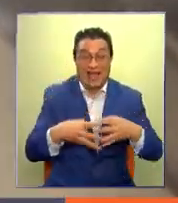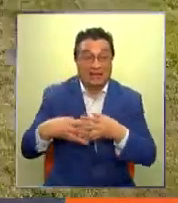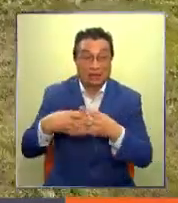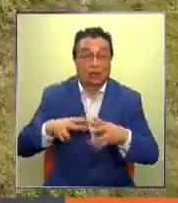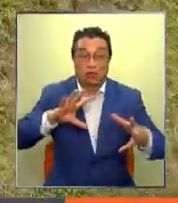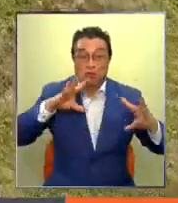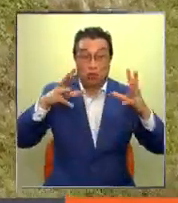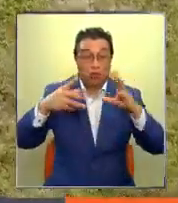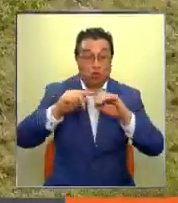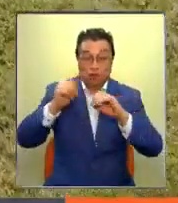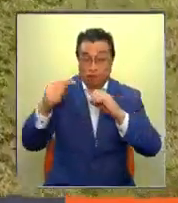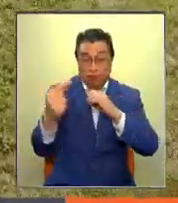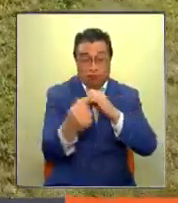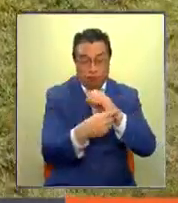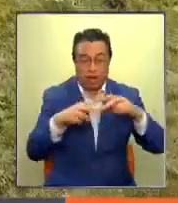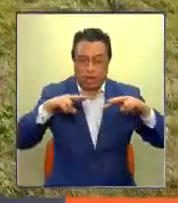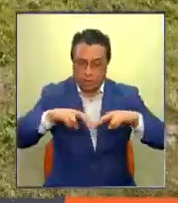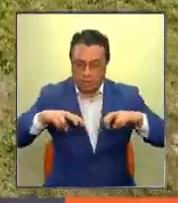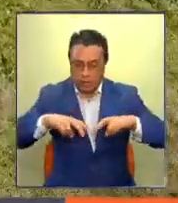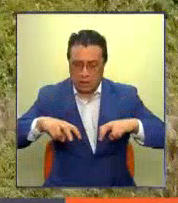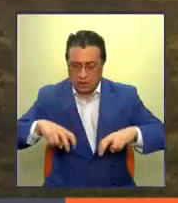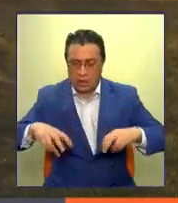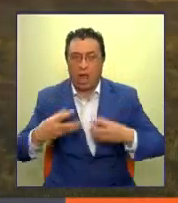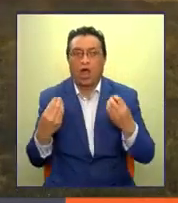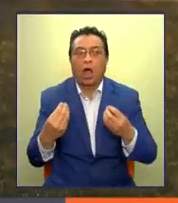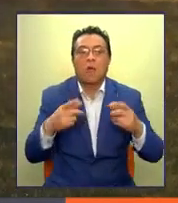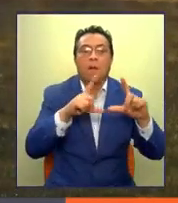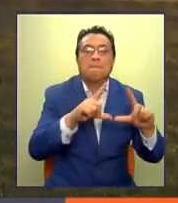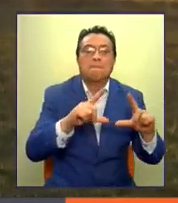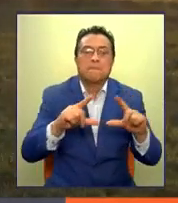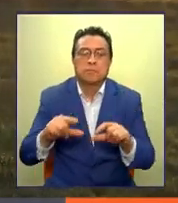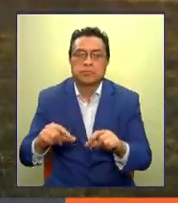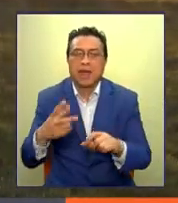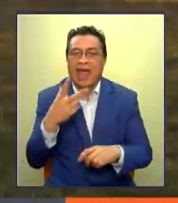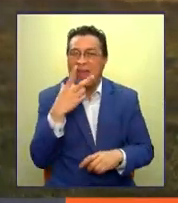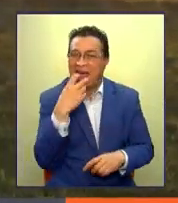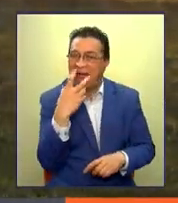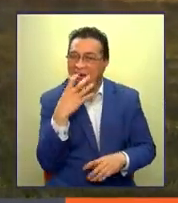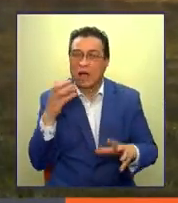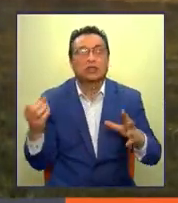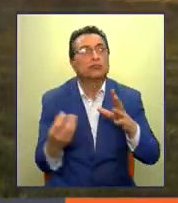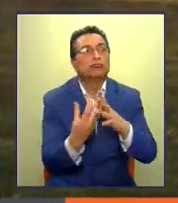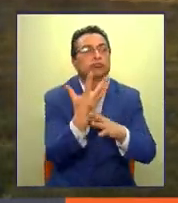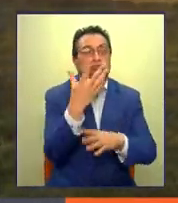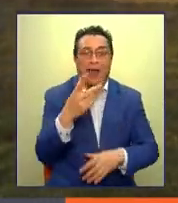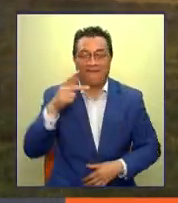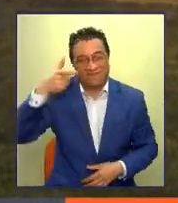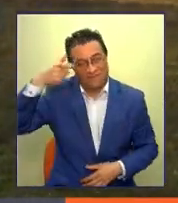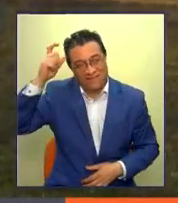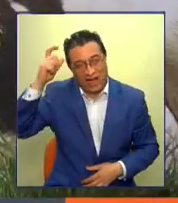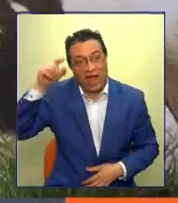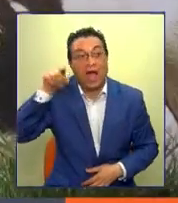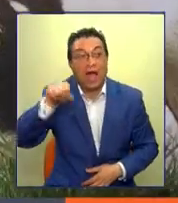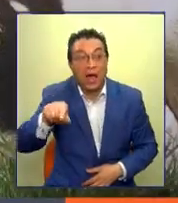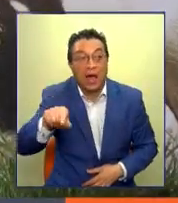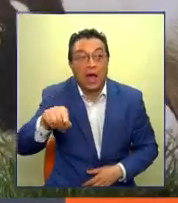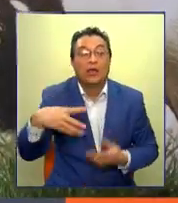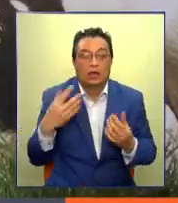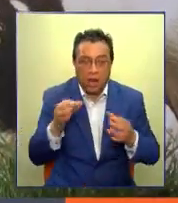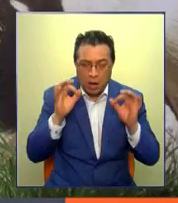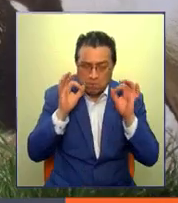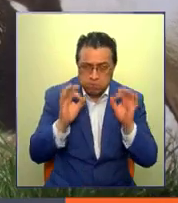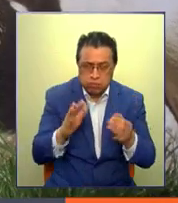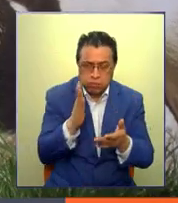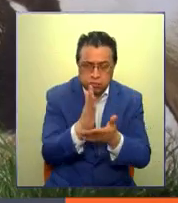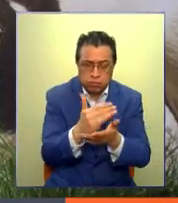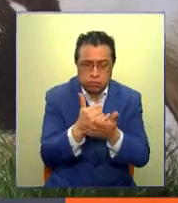todo el mundo, investigó por años la manera de reducir los gases contaminantes que emiten las vacas, hasta descubrir la fórmula perfecta